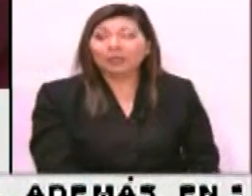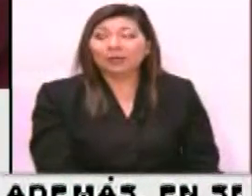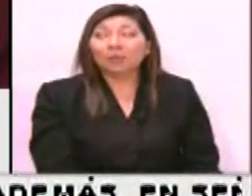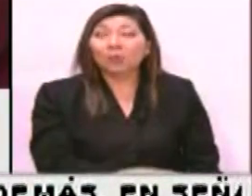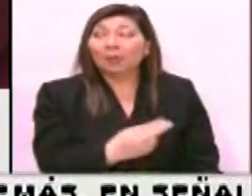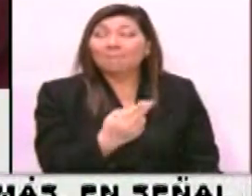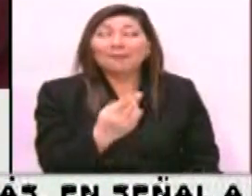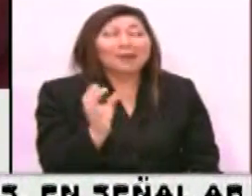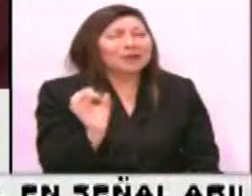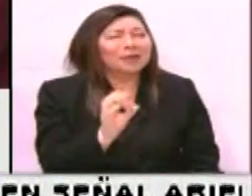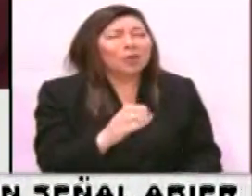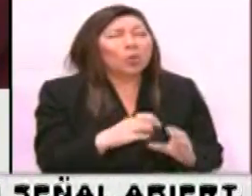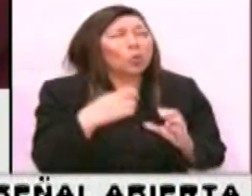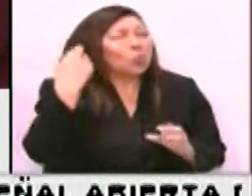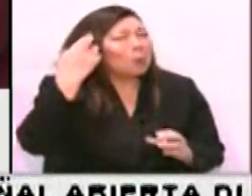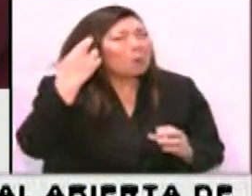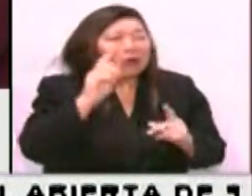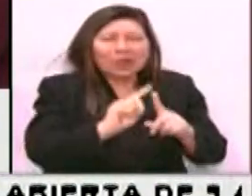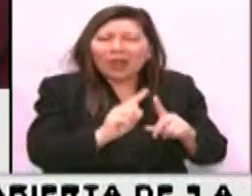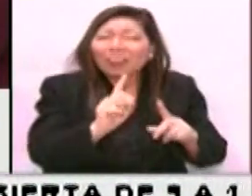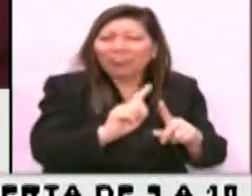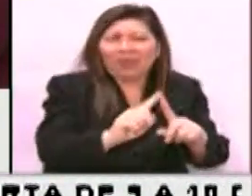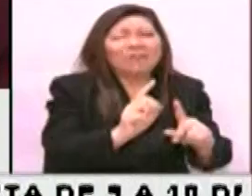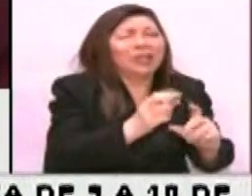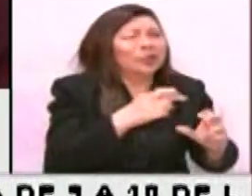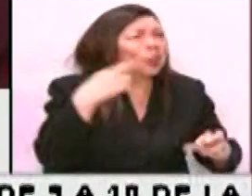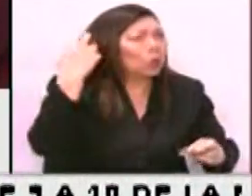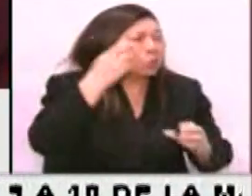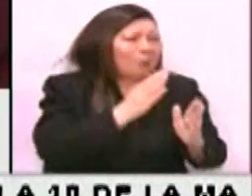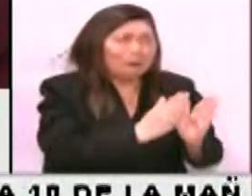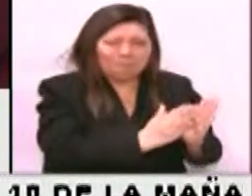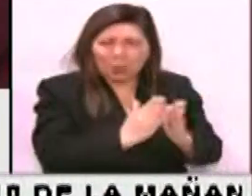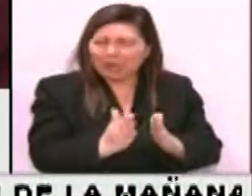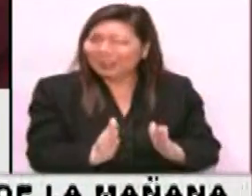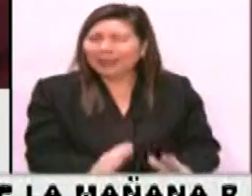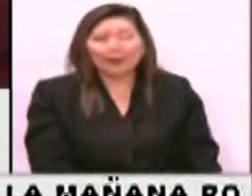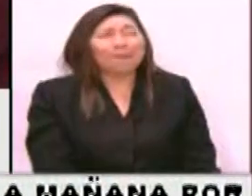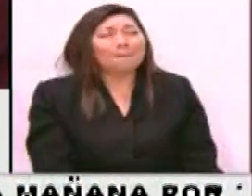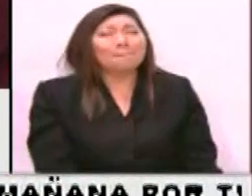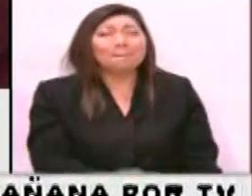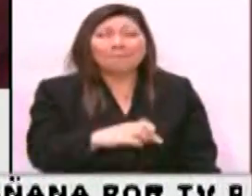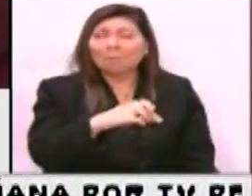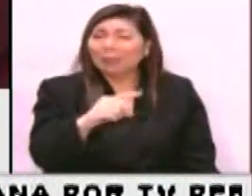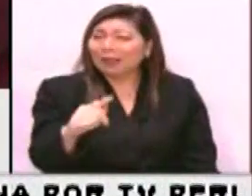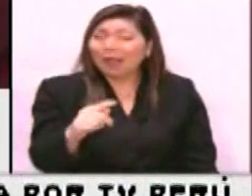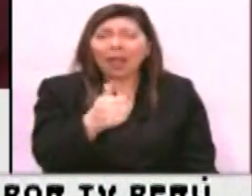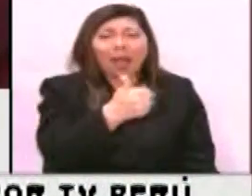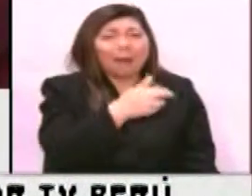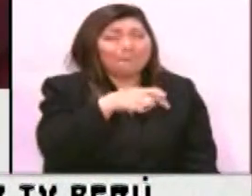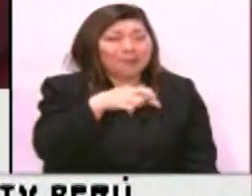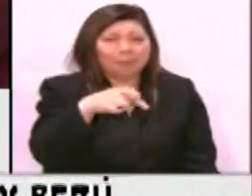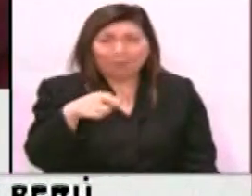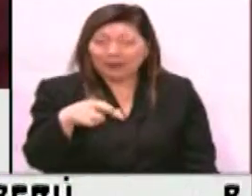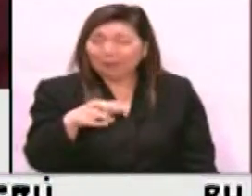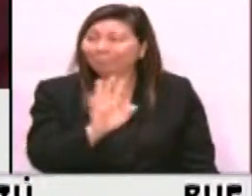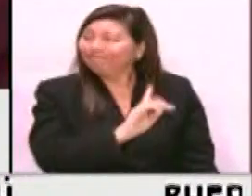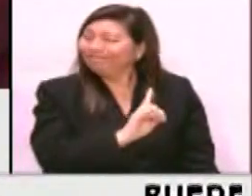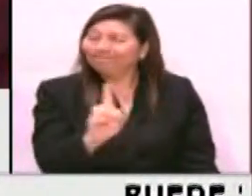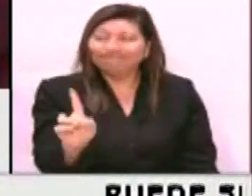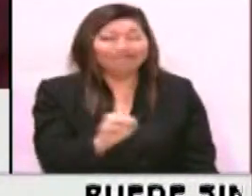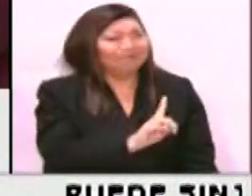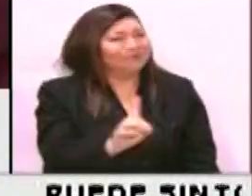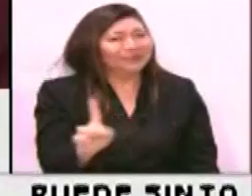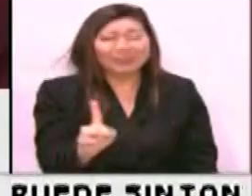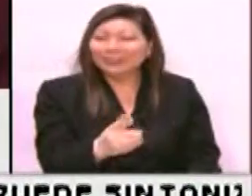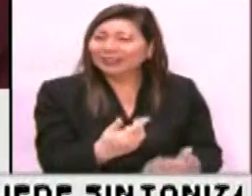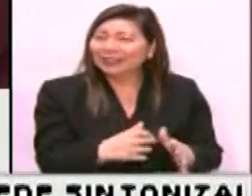Nuevo Perú, ni del Frente Amplio, ni de Alianza para el Progreso, ni de Peruanos por el Cambio, ni de Fuerza Popular. No